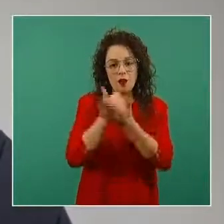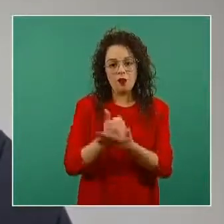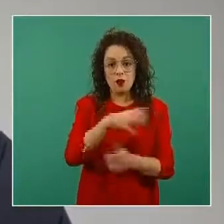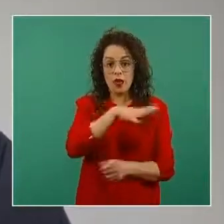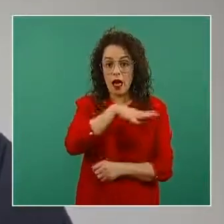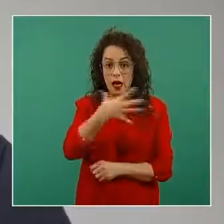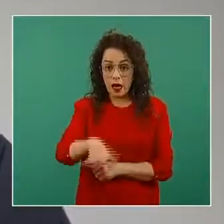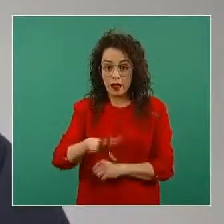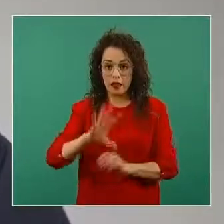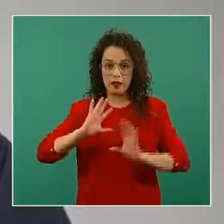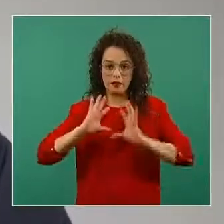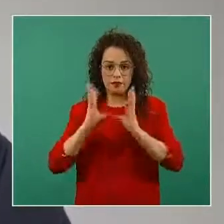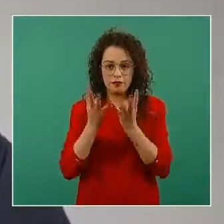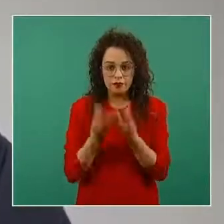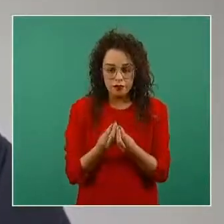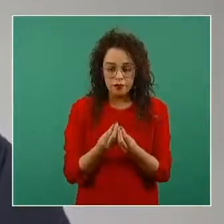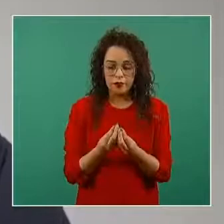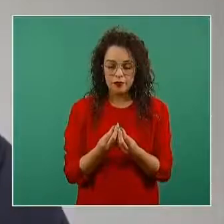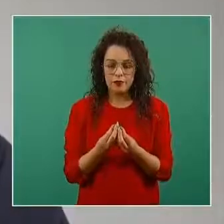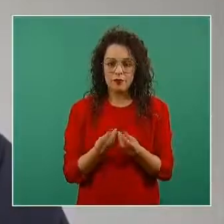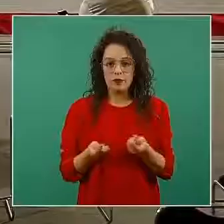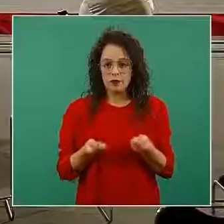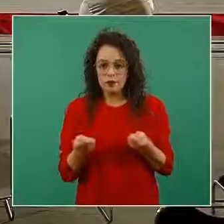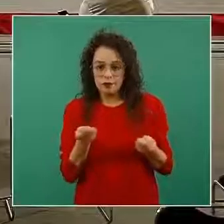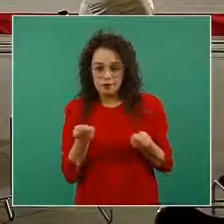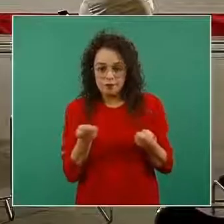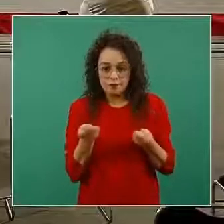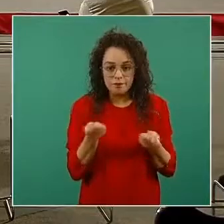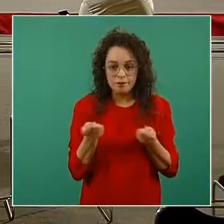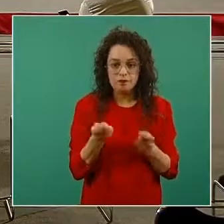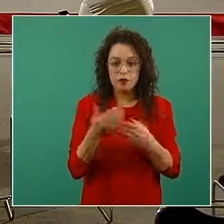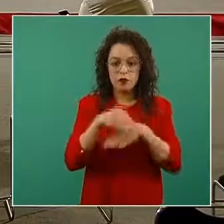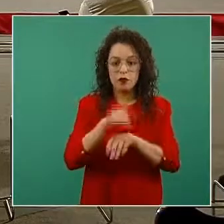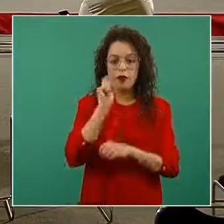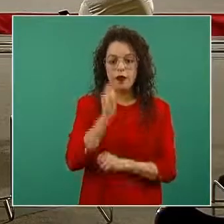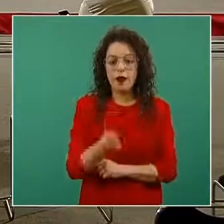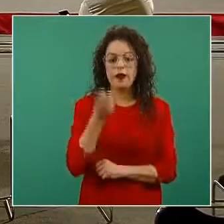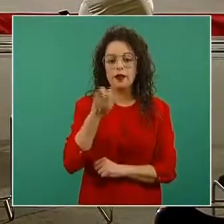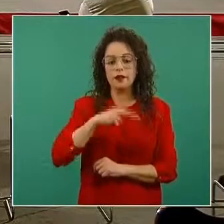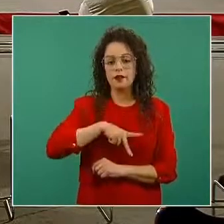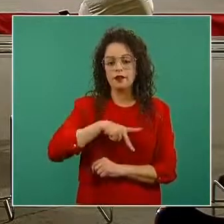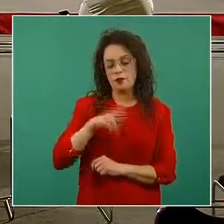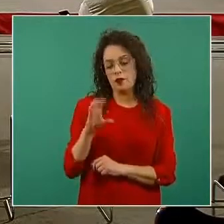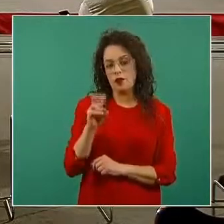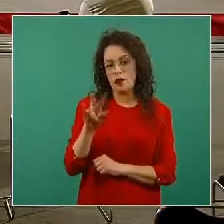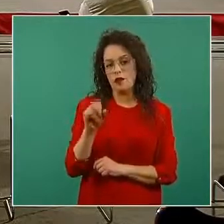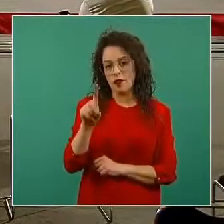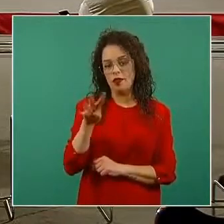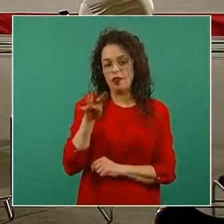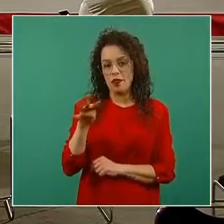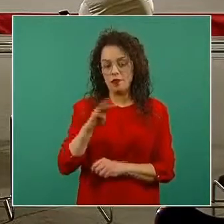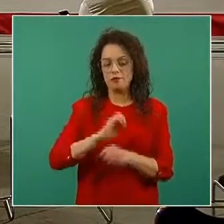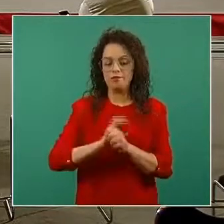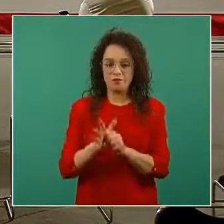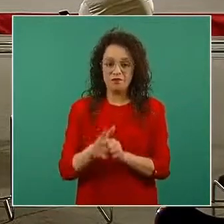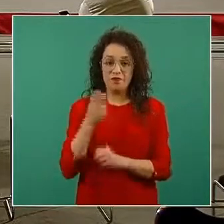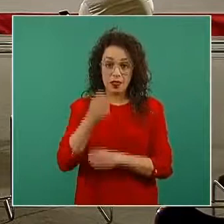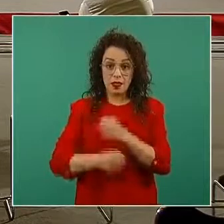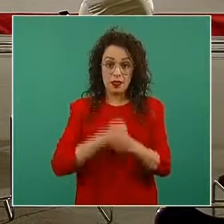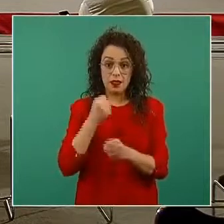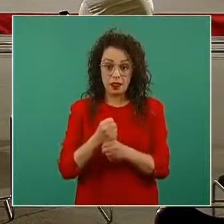o total de la epidemia en México de COVID-19. Y estas etapas están contempladas durante todo este